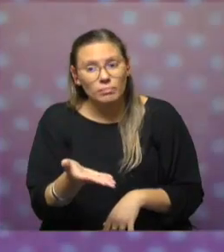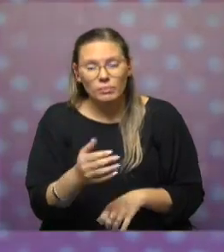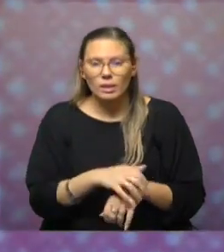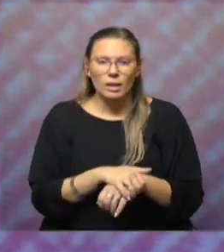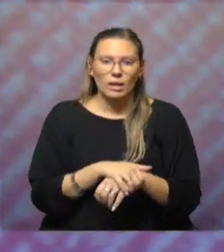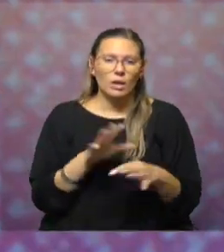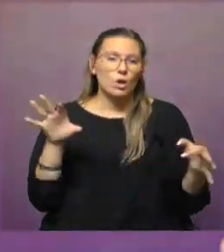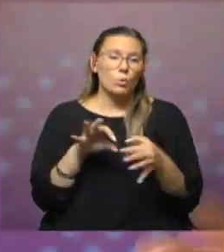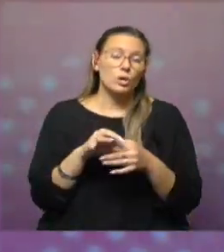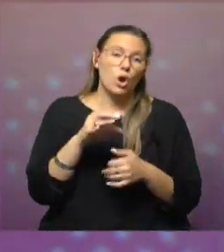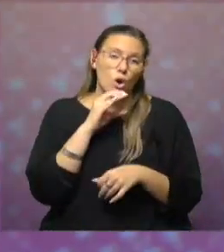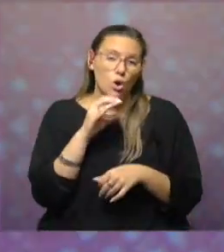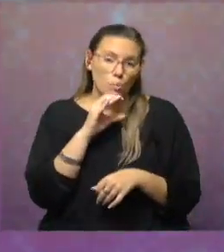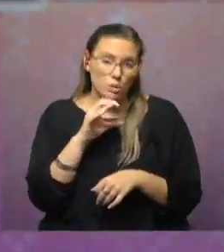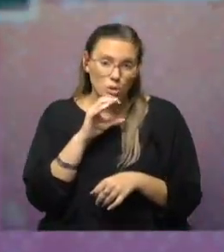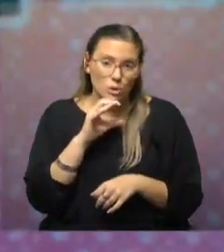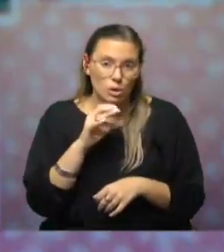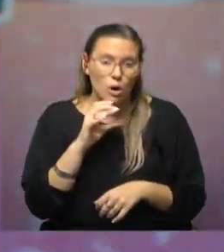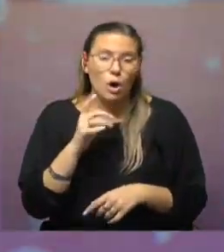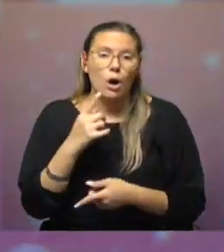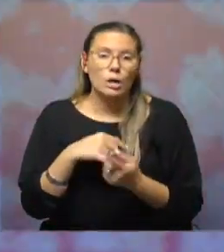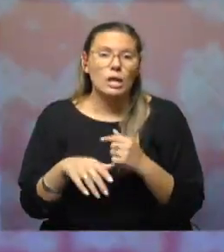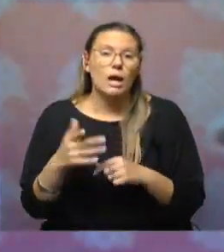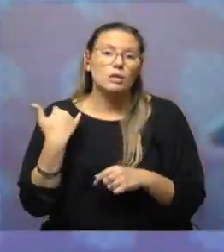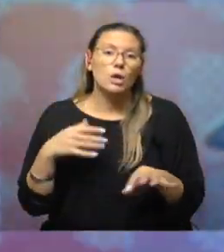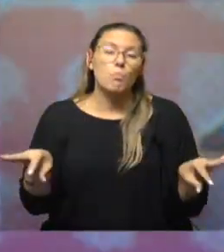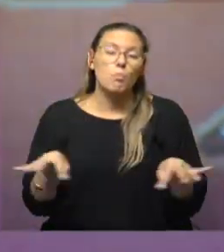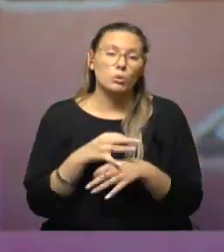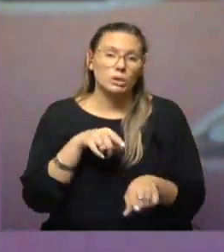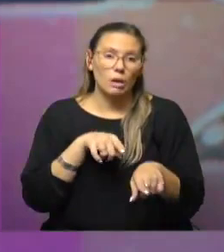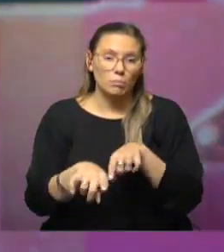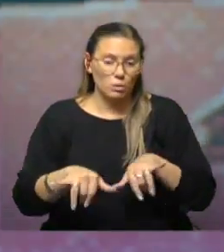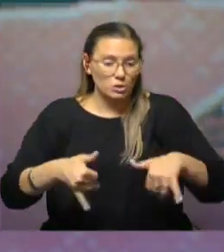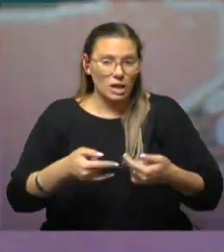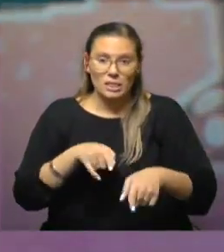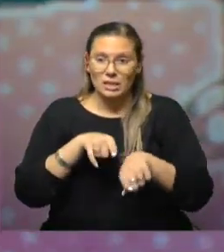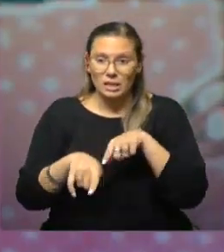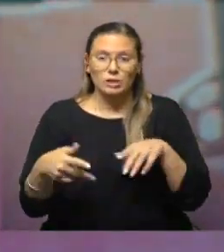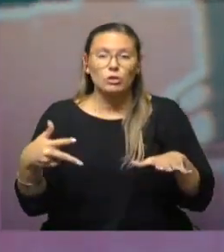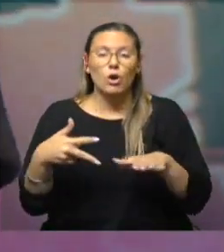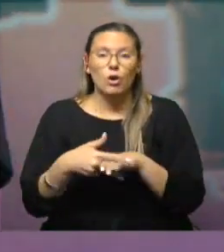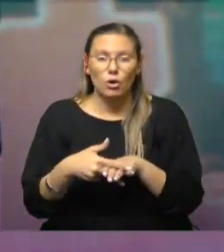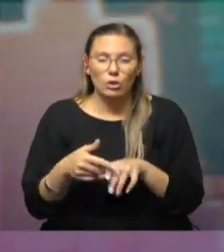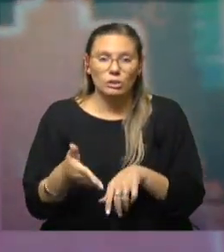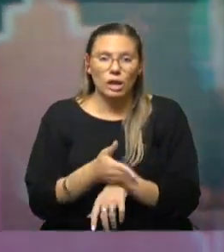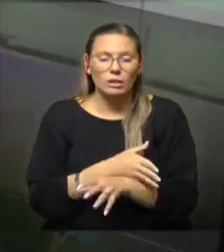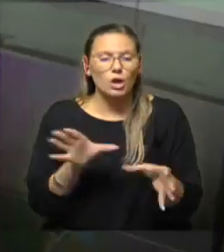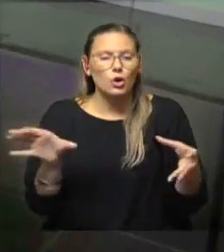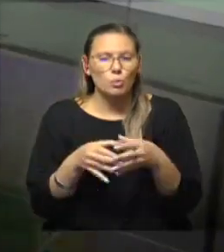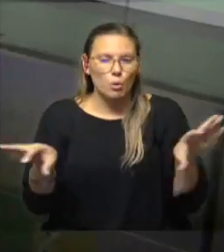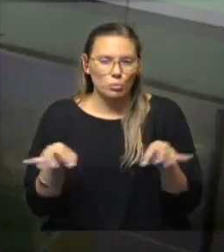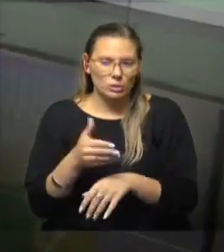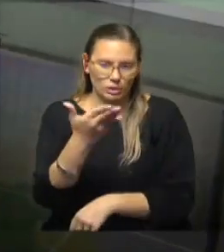viene como enganchado del humor de alguna manera, pero les habíamos prometido música en vivo, así que nos vamos ya al corte de la mano de Julia y los Heladeros.